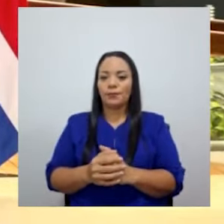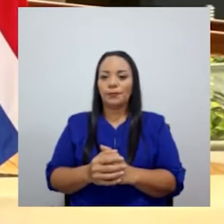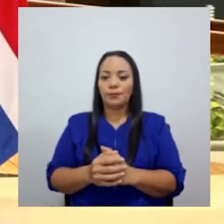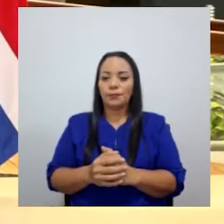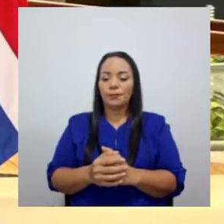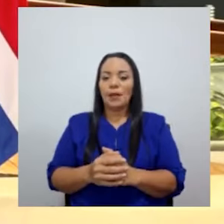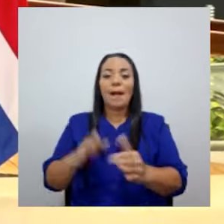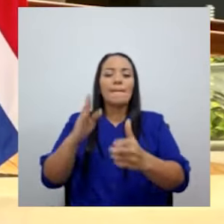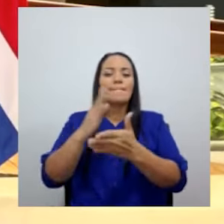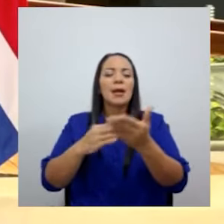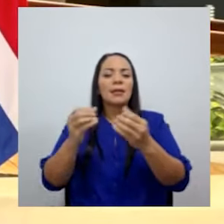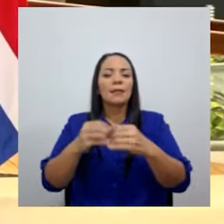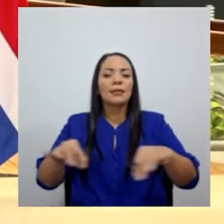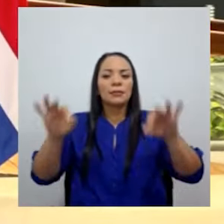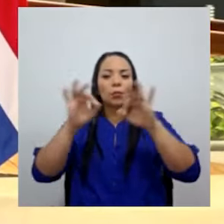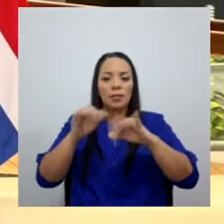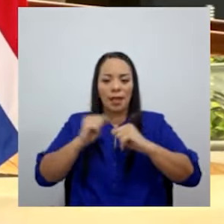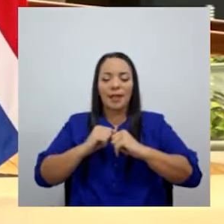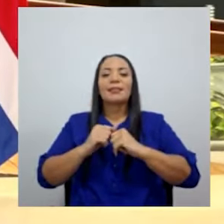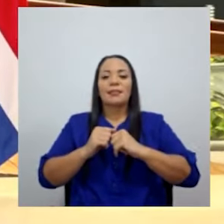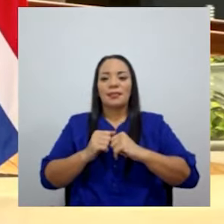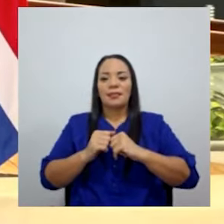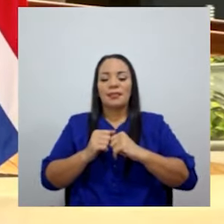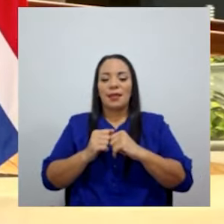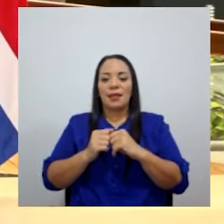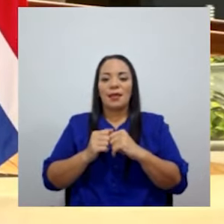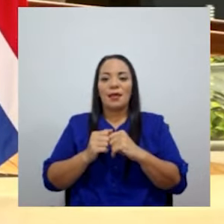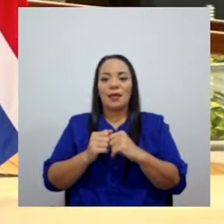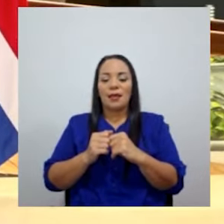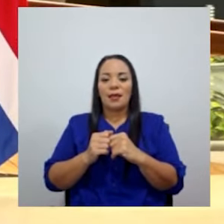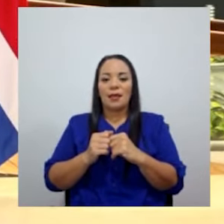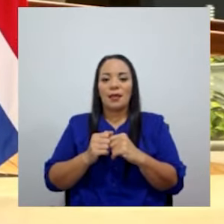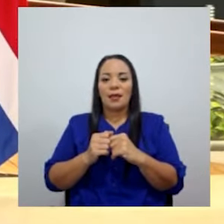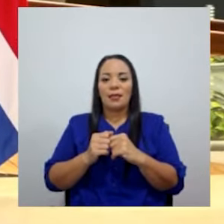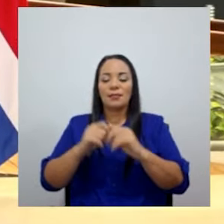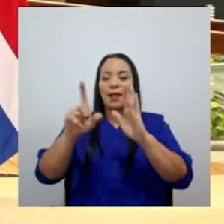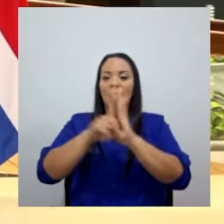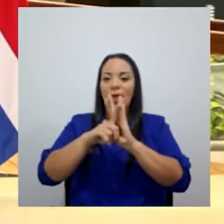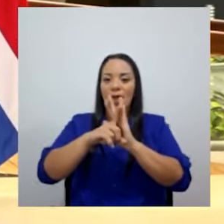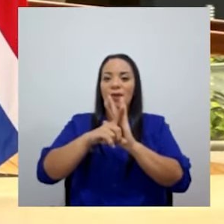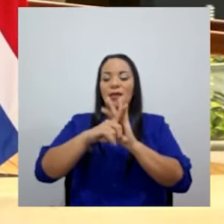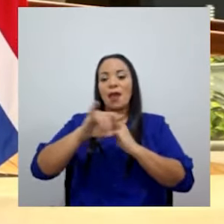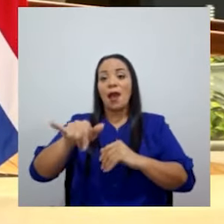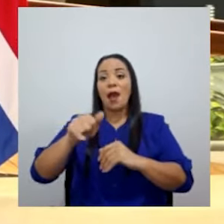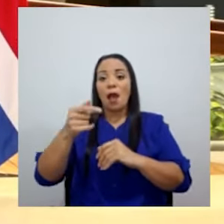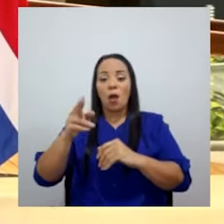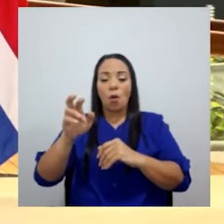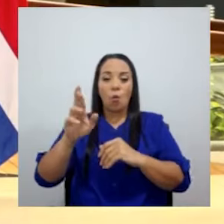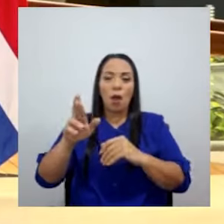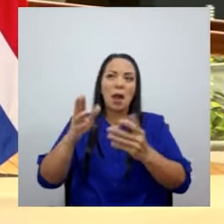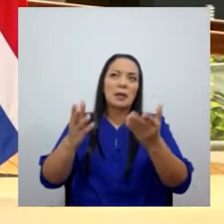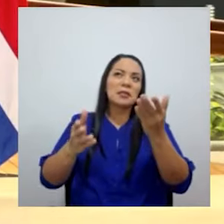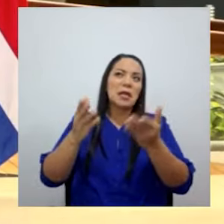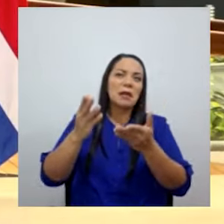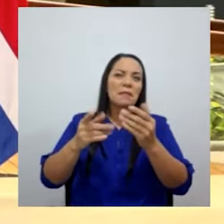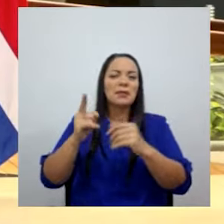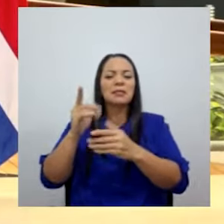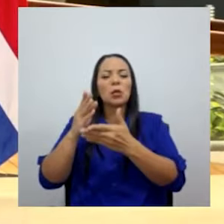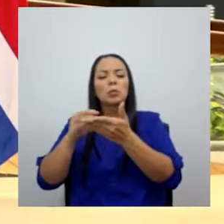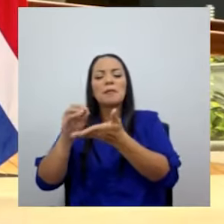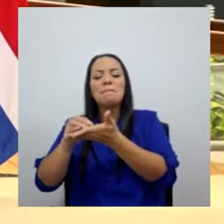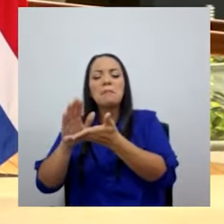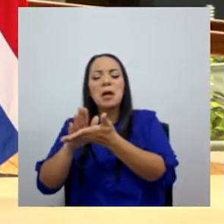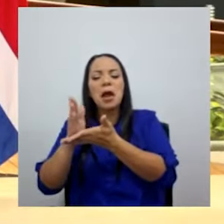parte más importante del jaguar, habrá unas manchas que no, tal vez el rabo sea más corto, pero